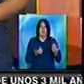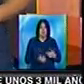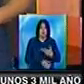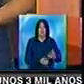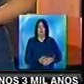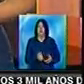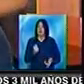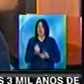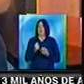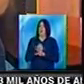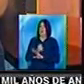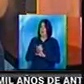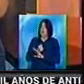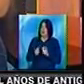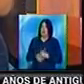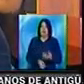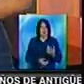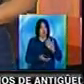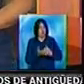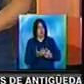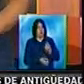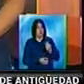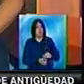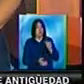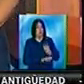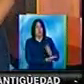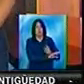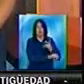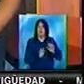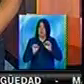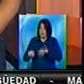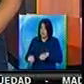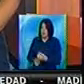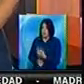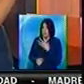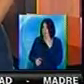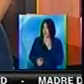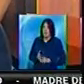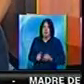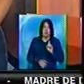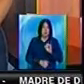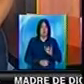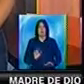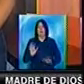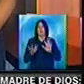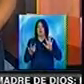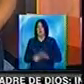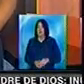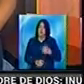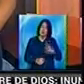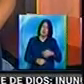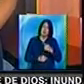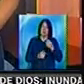nosotros. Ahorremos agua porque ahorramos dinero. Ahorras progreso. Así es, eso dice mi mamá. 1:18 y verse más joven es